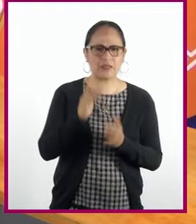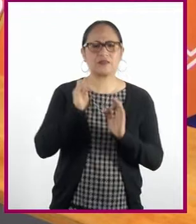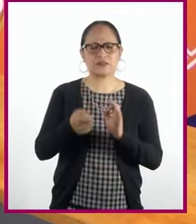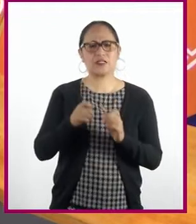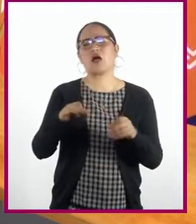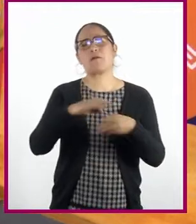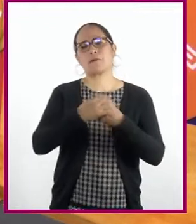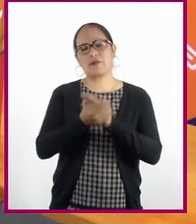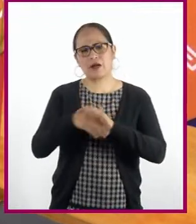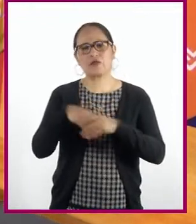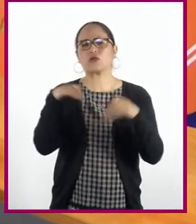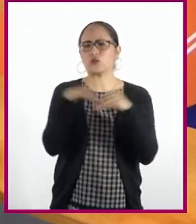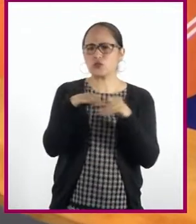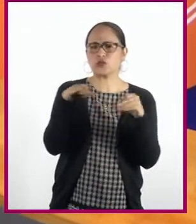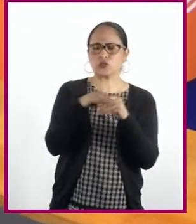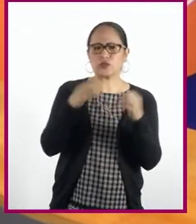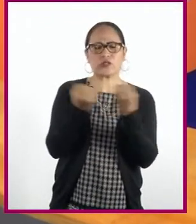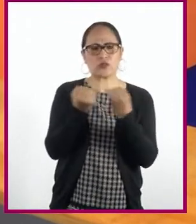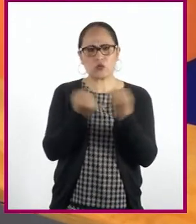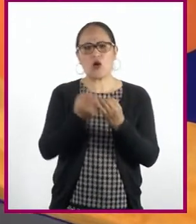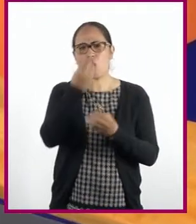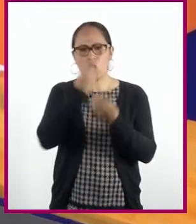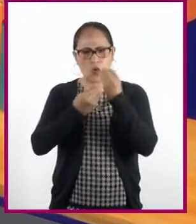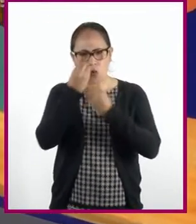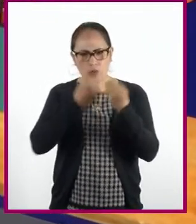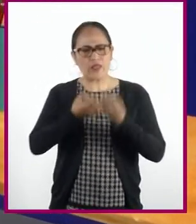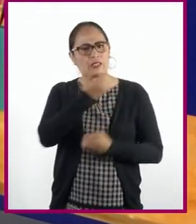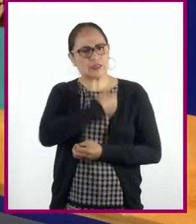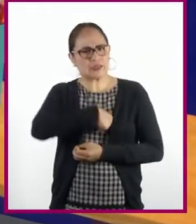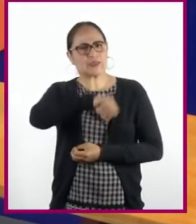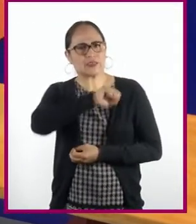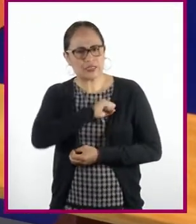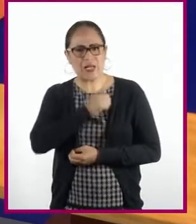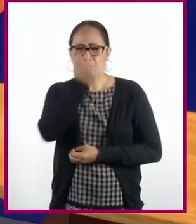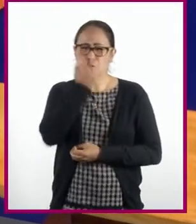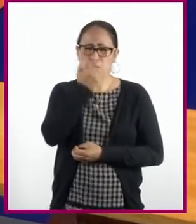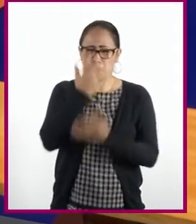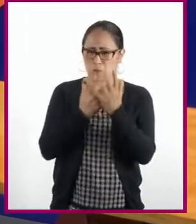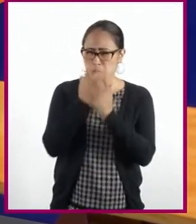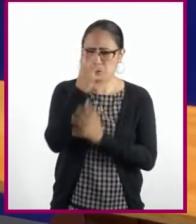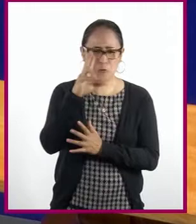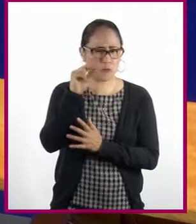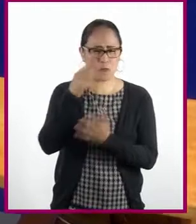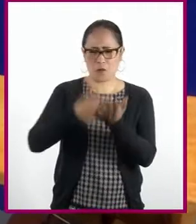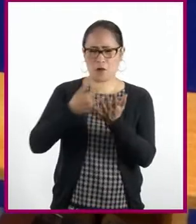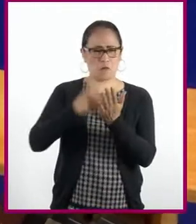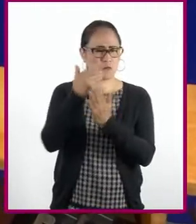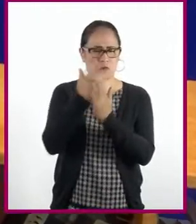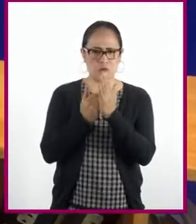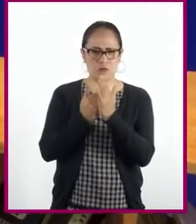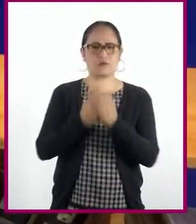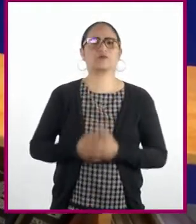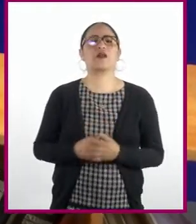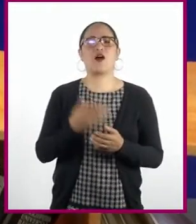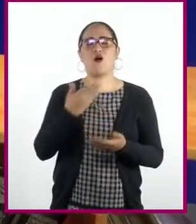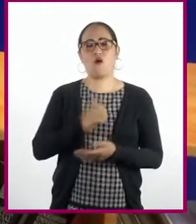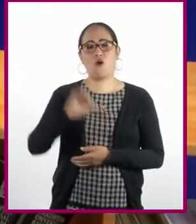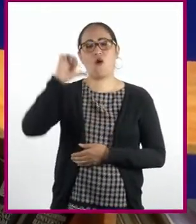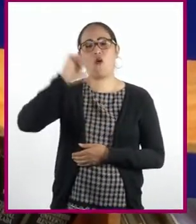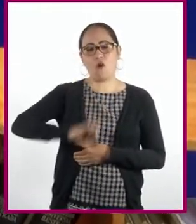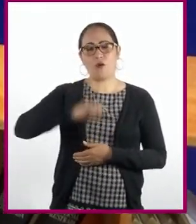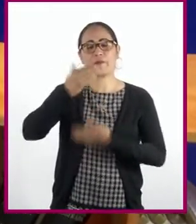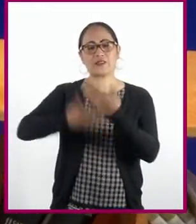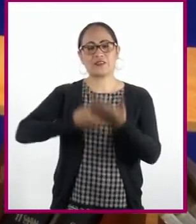constantemente o consumir alimentos frescos y bajos en grasas y azúcares. Y para esta sesión, tengo el gusto de presentarles a la